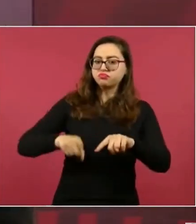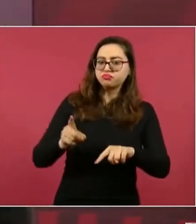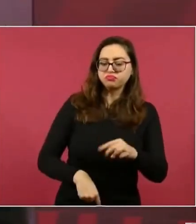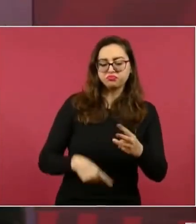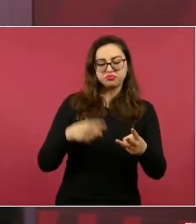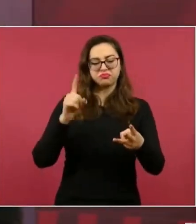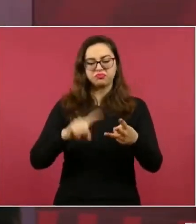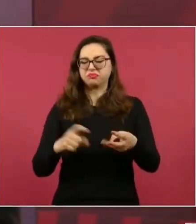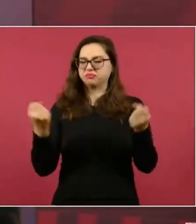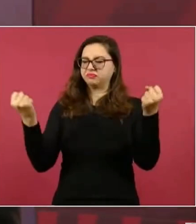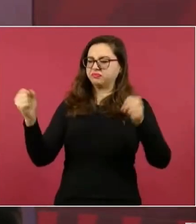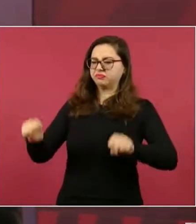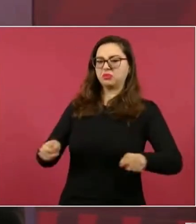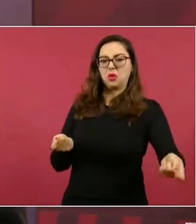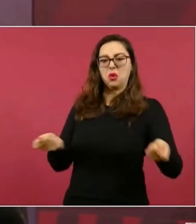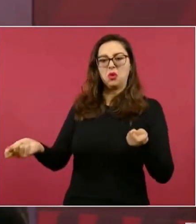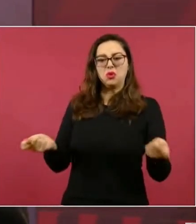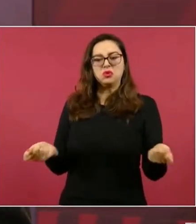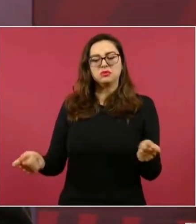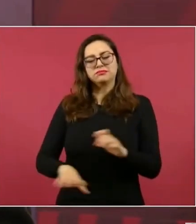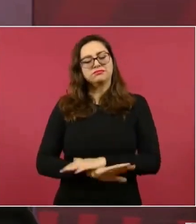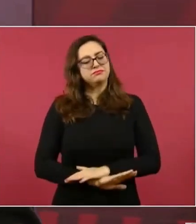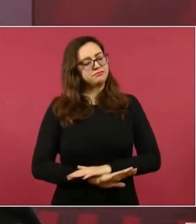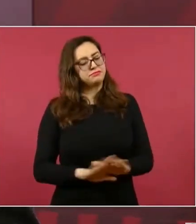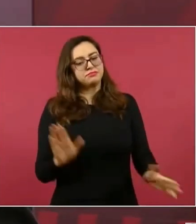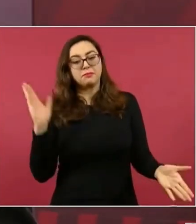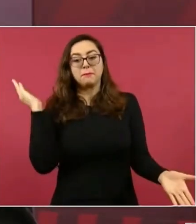Es que la gran reforma